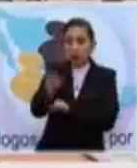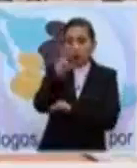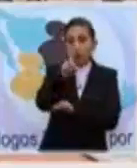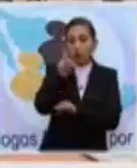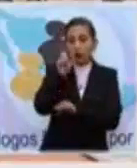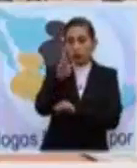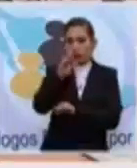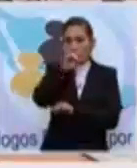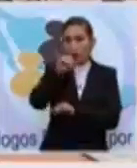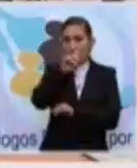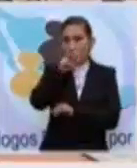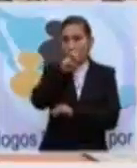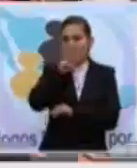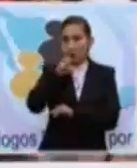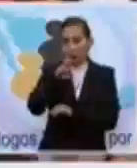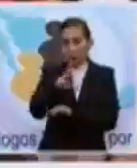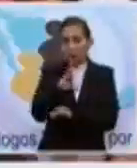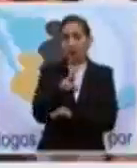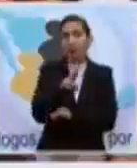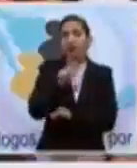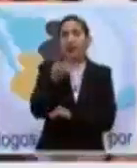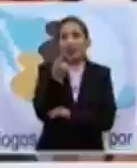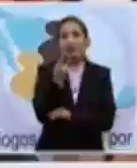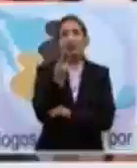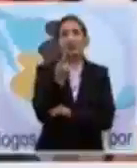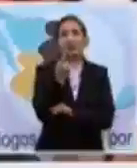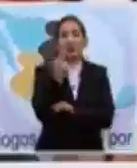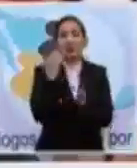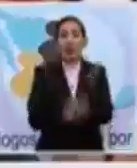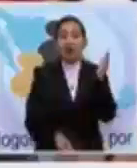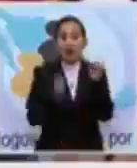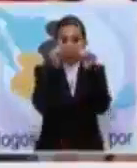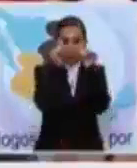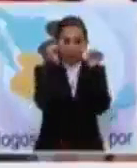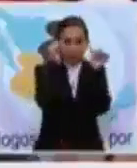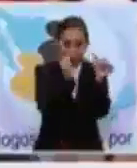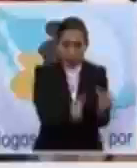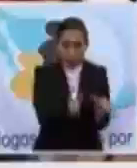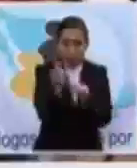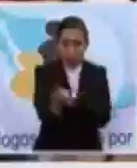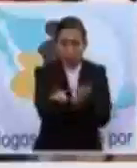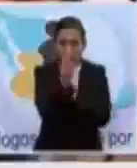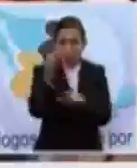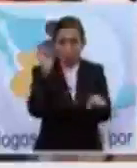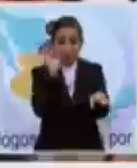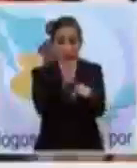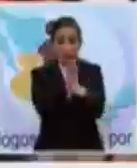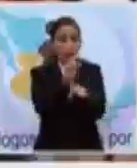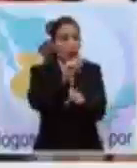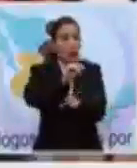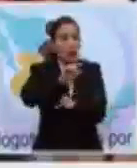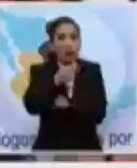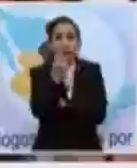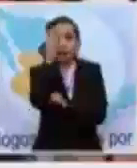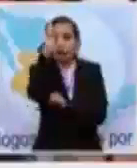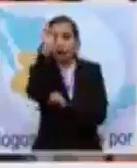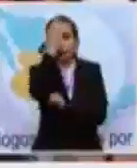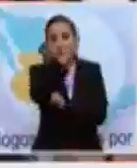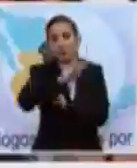Javier están pasando por alto que lo que ustedes defienden no es